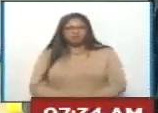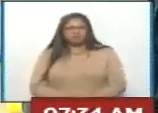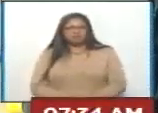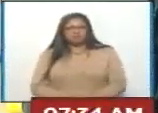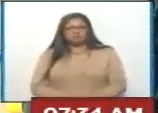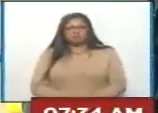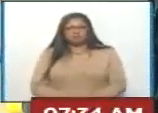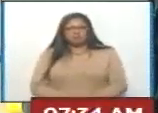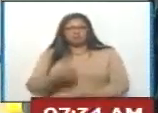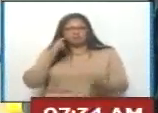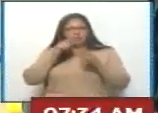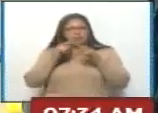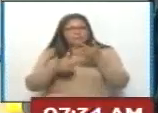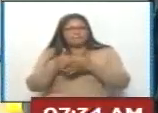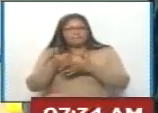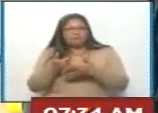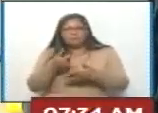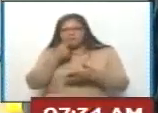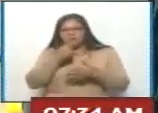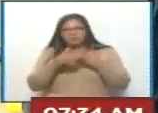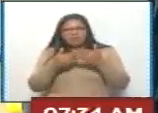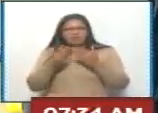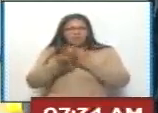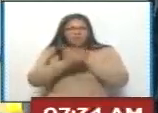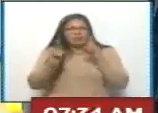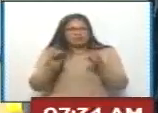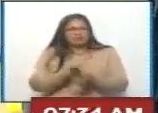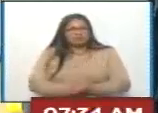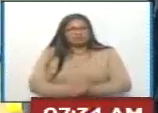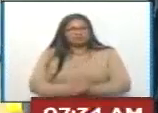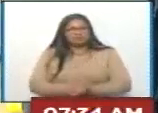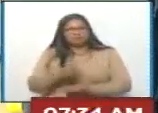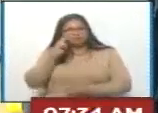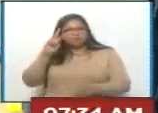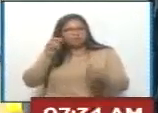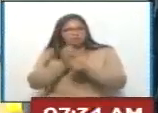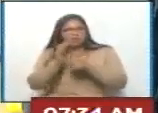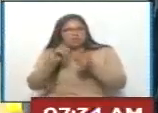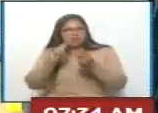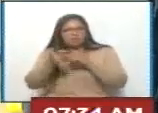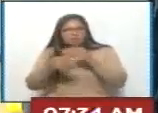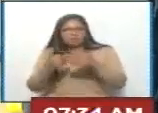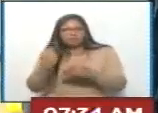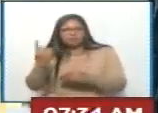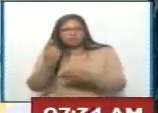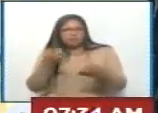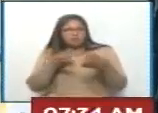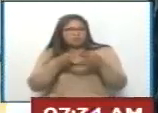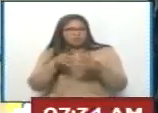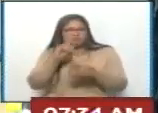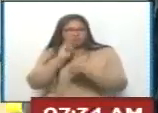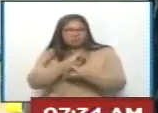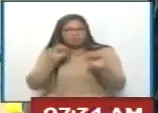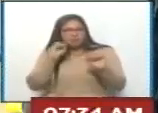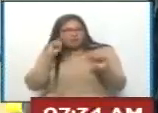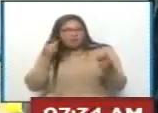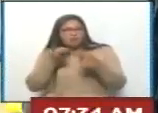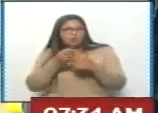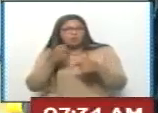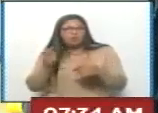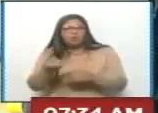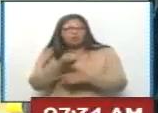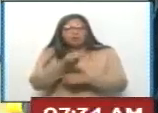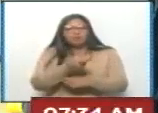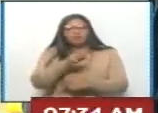Esa es la definición más elemental de la democracia. Y ahí vino el cambio, ¿no? Porque precisamente con un solo partido hubiera sido imposible gobernar por 30, 40